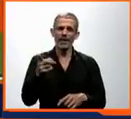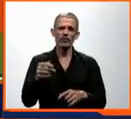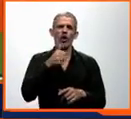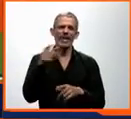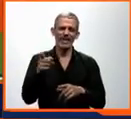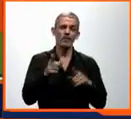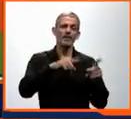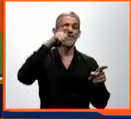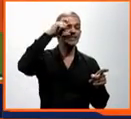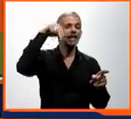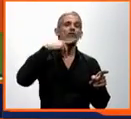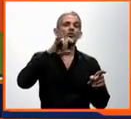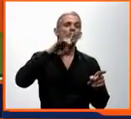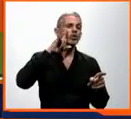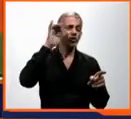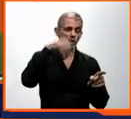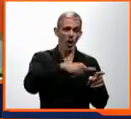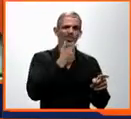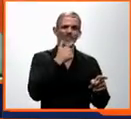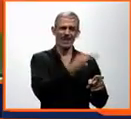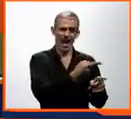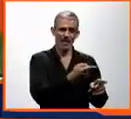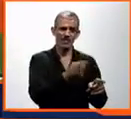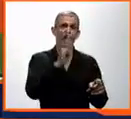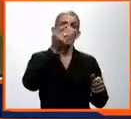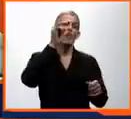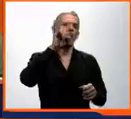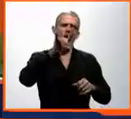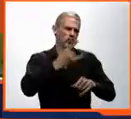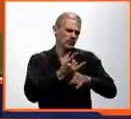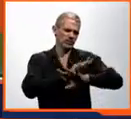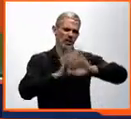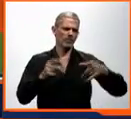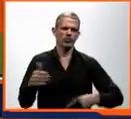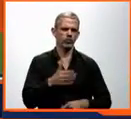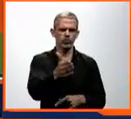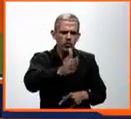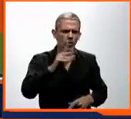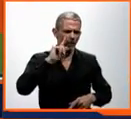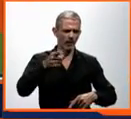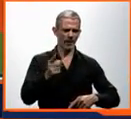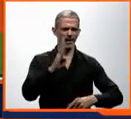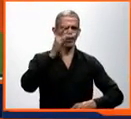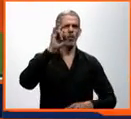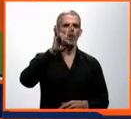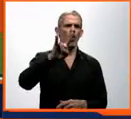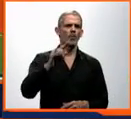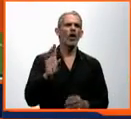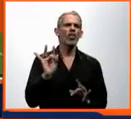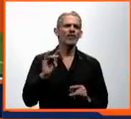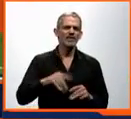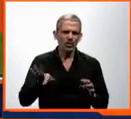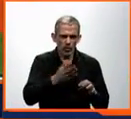Centurión por el lado de Racing, Bou, que siempre genera ese peligro, pero me parece que le costó en